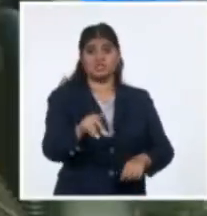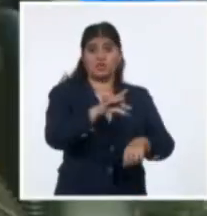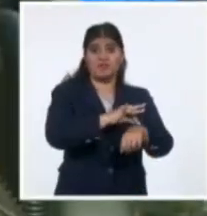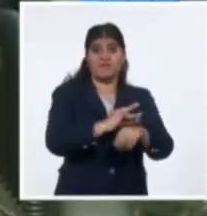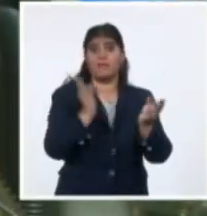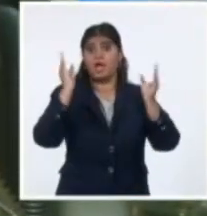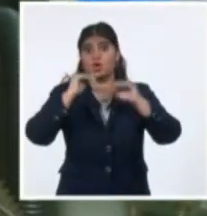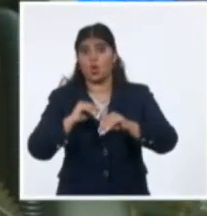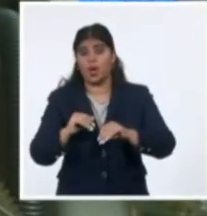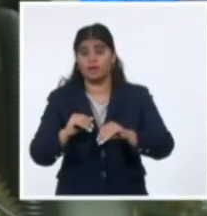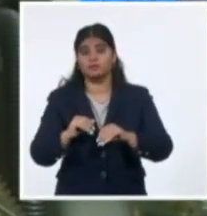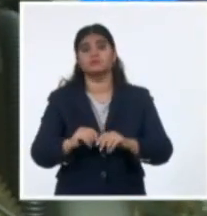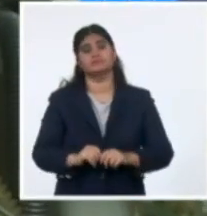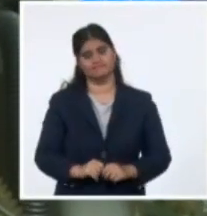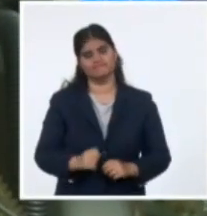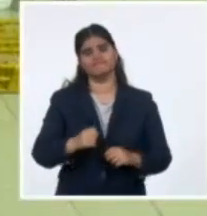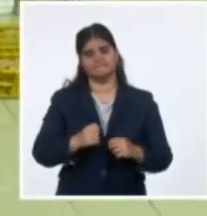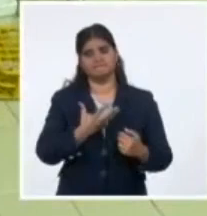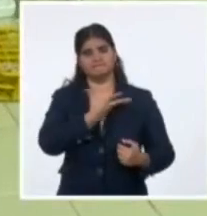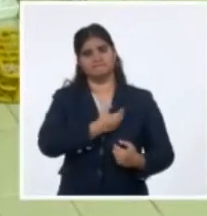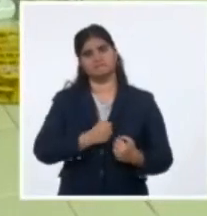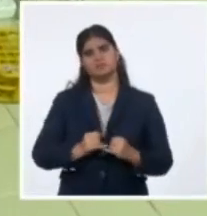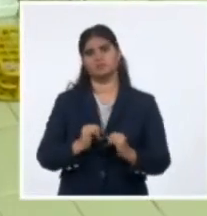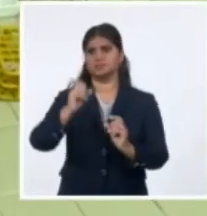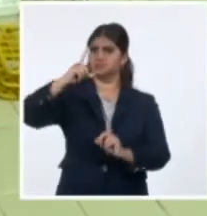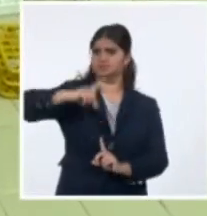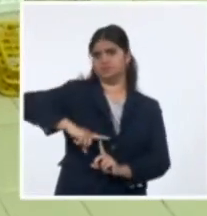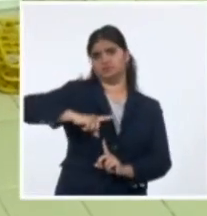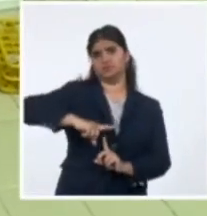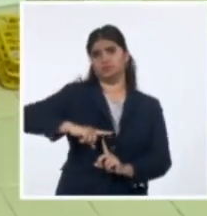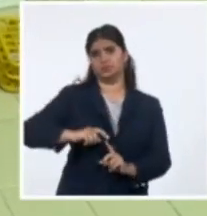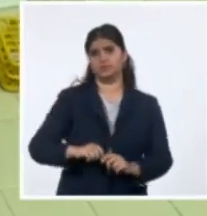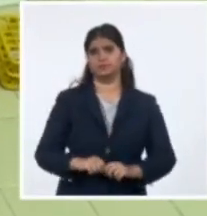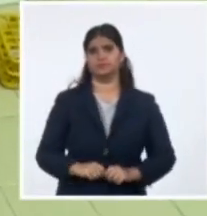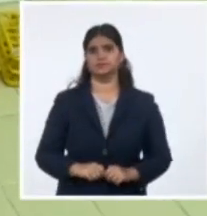Desde Las Tunas, Natacha Díaz Bardón, Sistema Informativo de la Televisión Cubana.